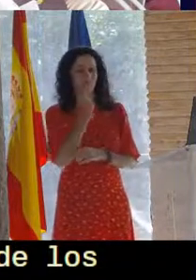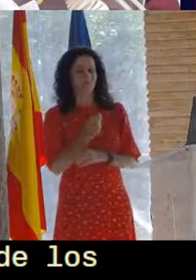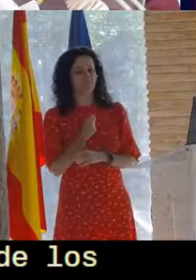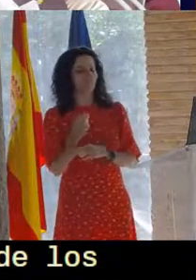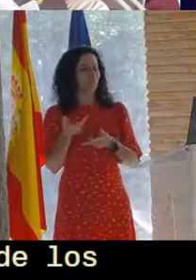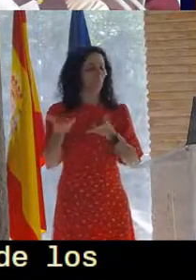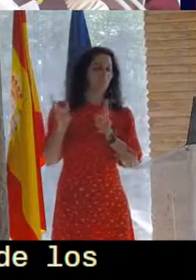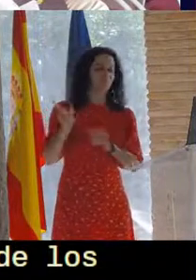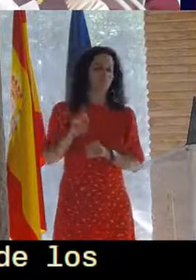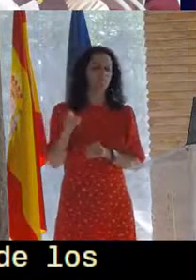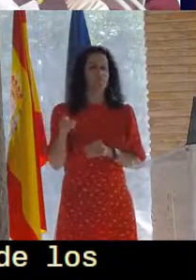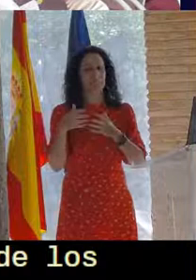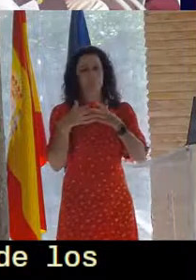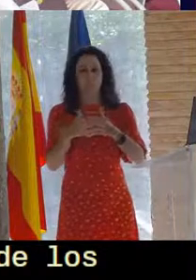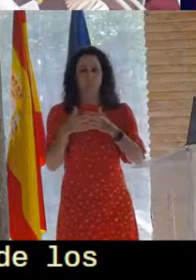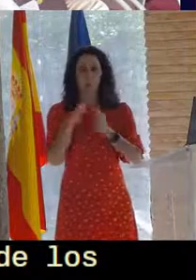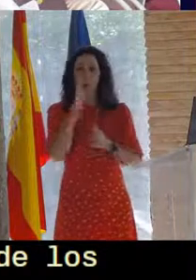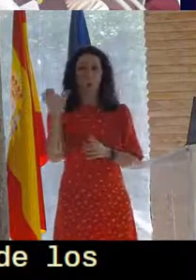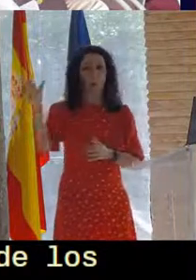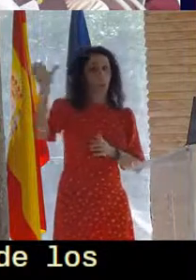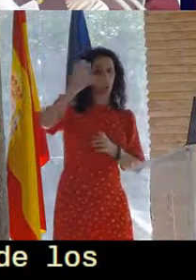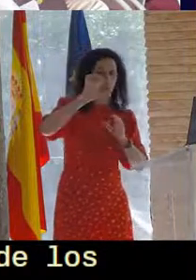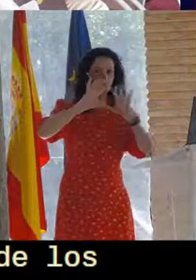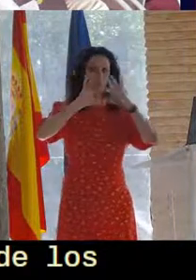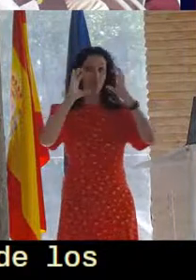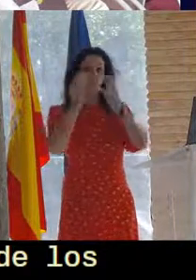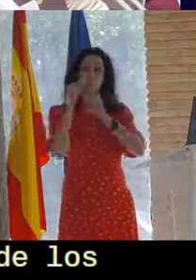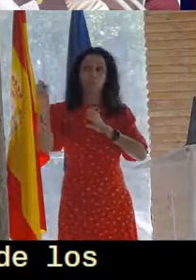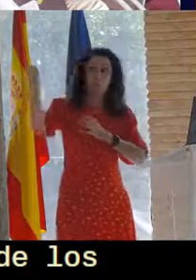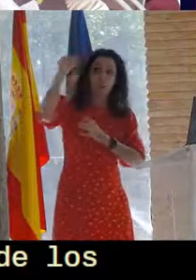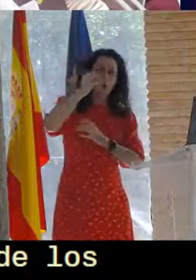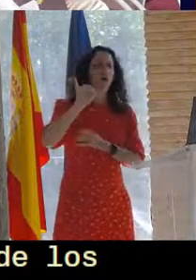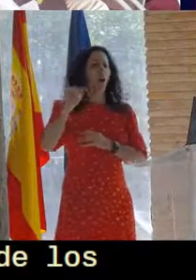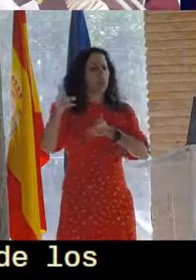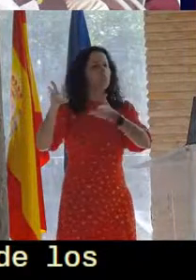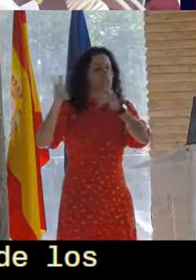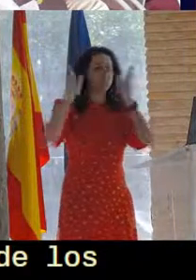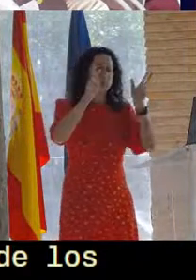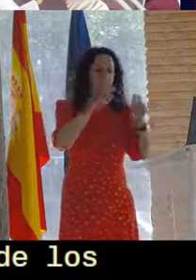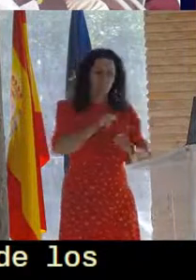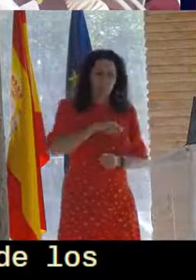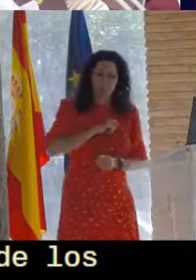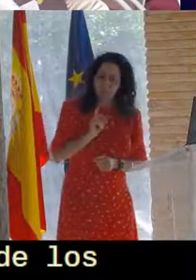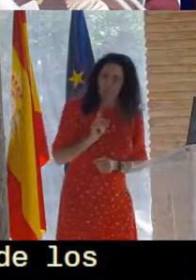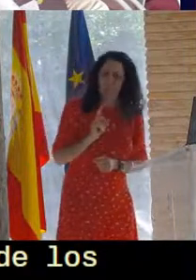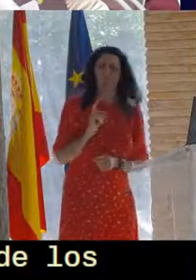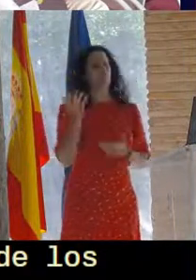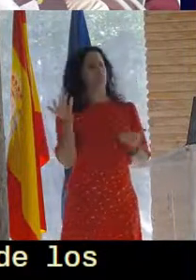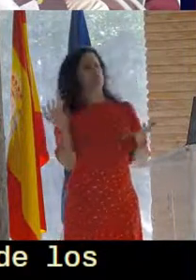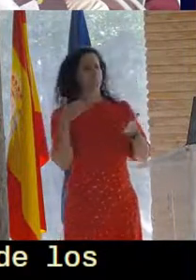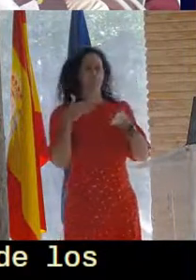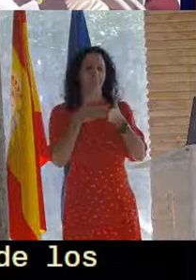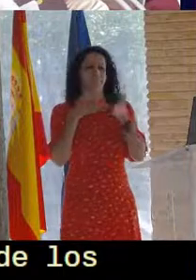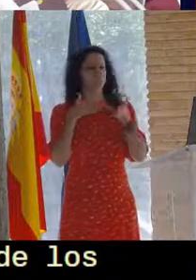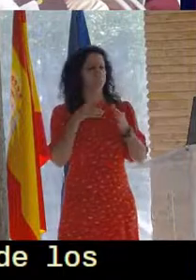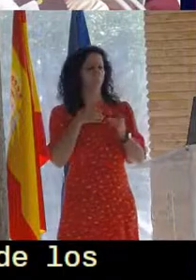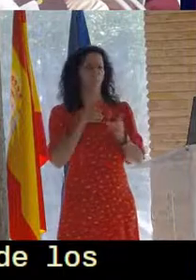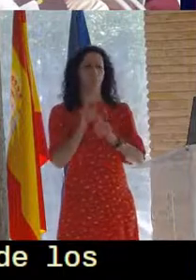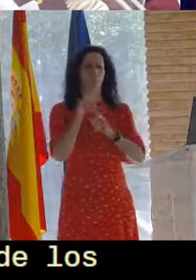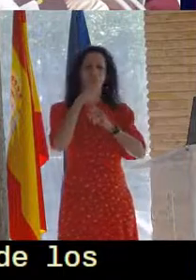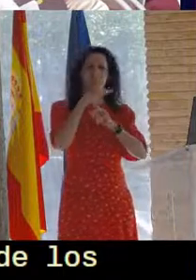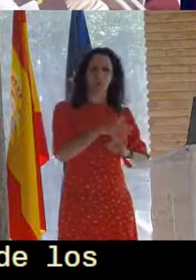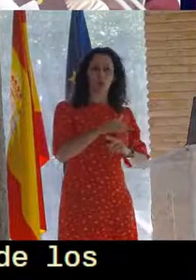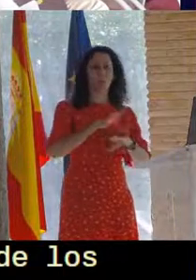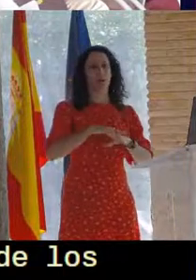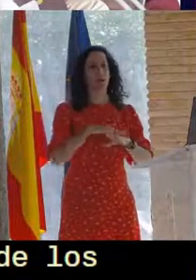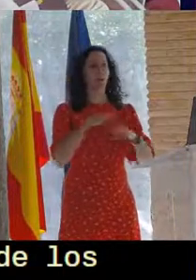autobuses es lo que no nos falta todavía para que nos autoricen y estamos luchando porque en en la en Europa hay varios países que sí están habilitados pero aquí